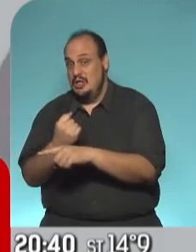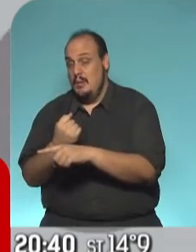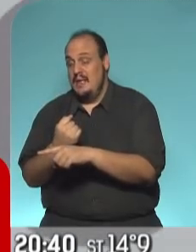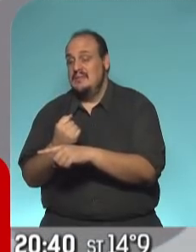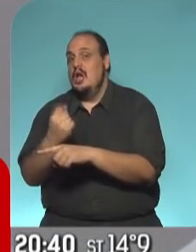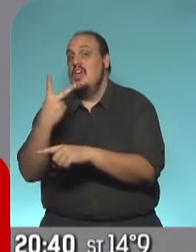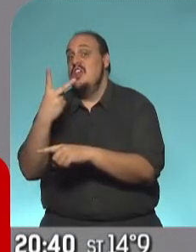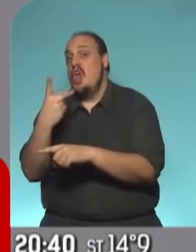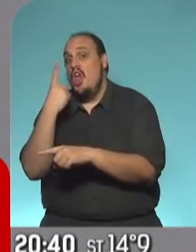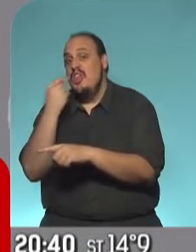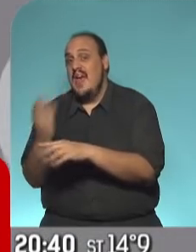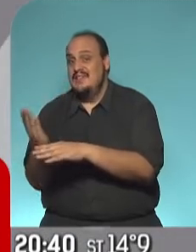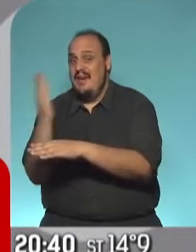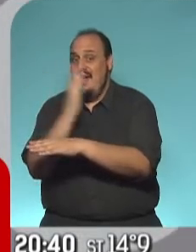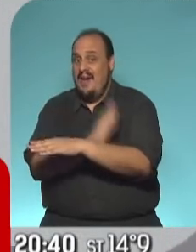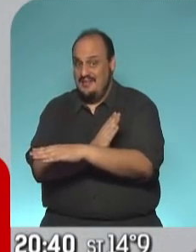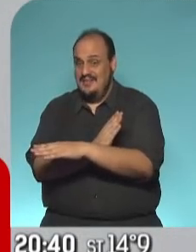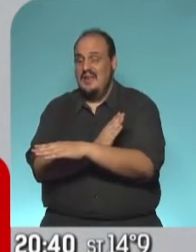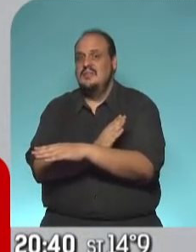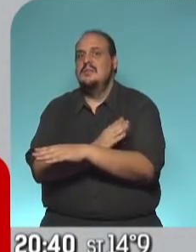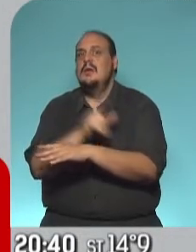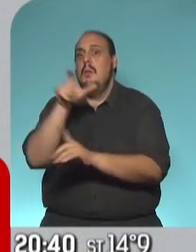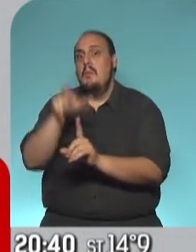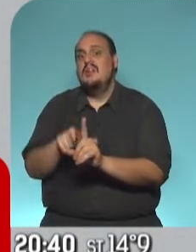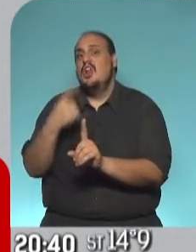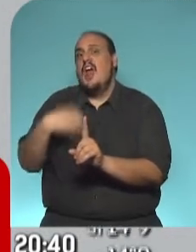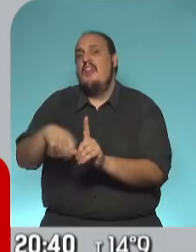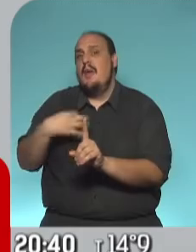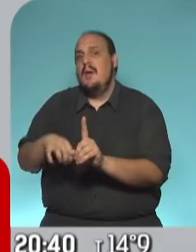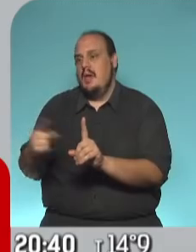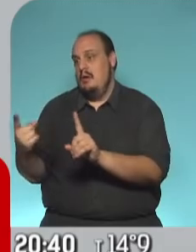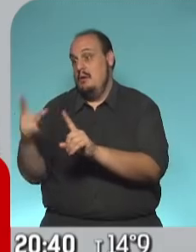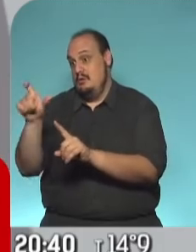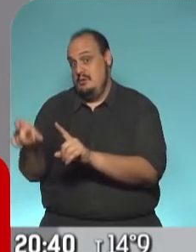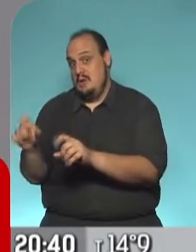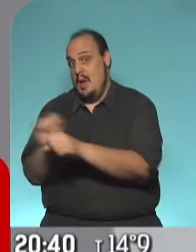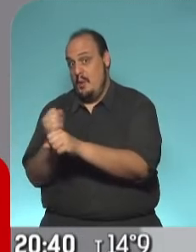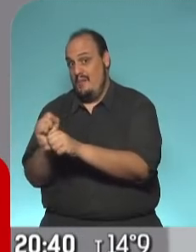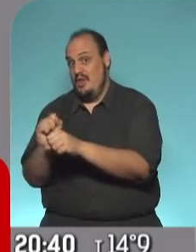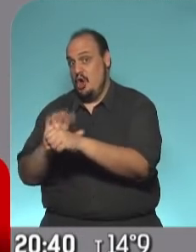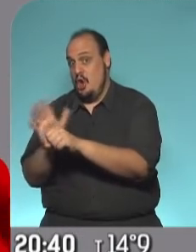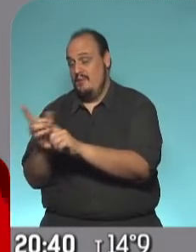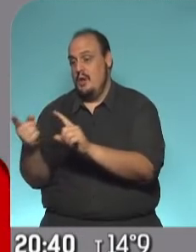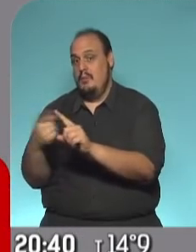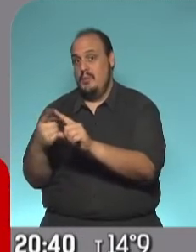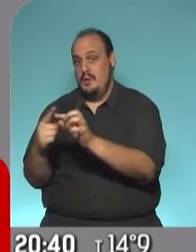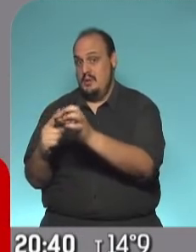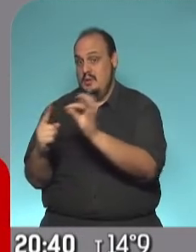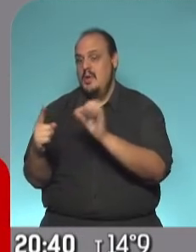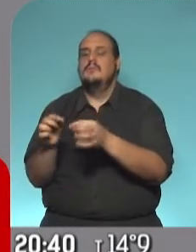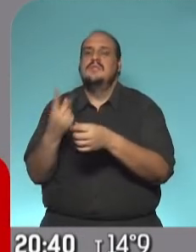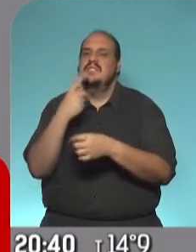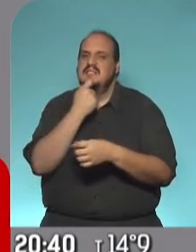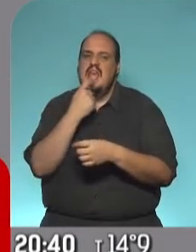caso confirmado de coronavirus, lo que tiene que hacer, y obviamente que ese contacto haya sido a menos de 2 metros de distancia